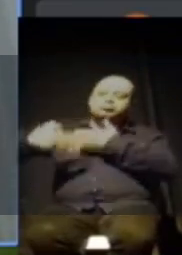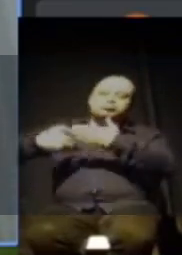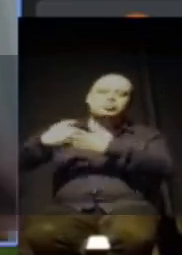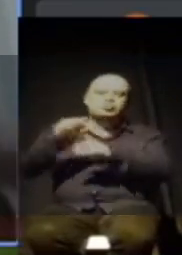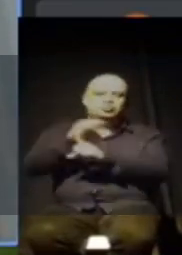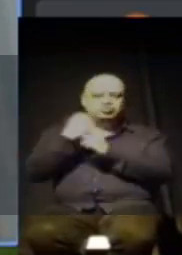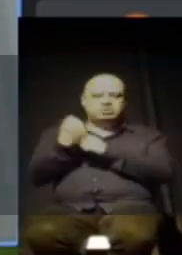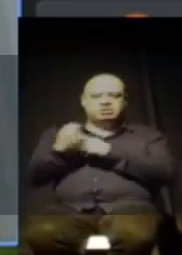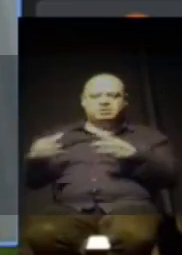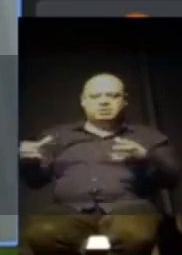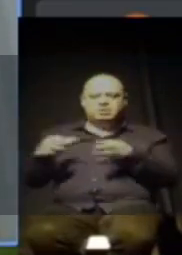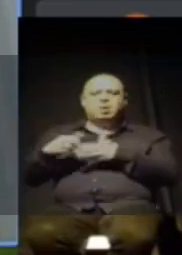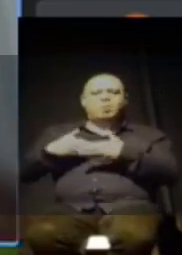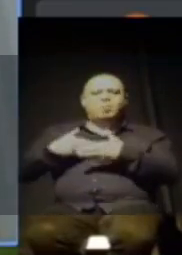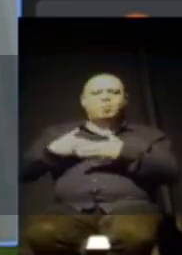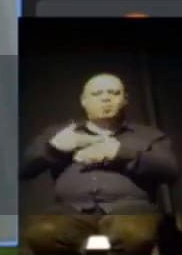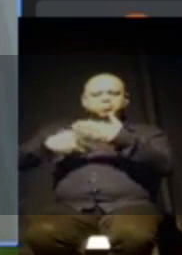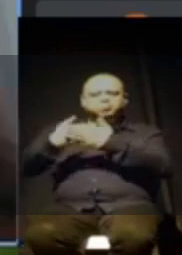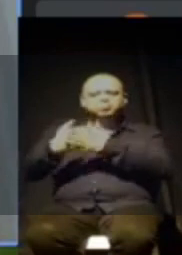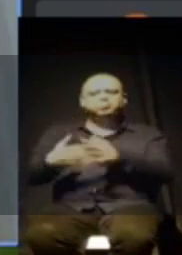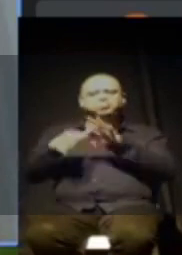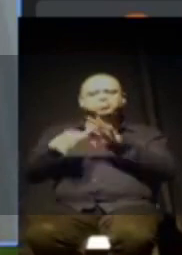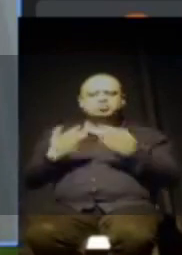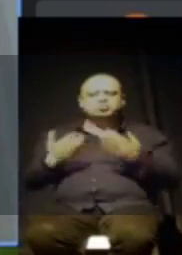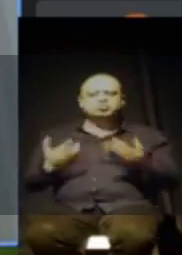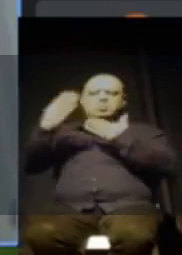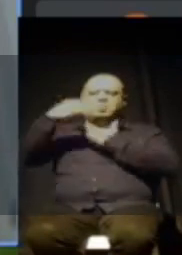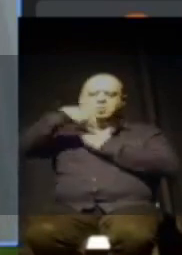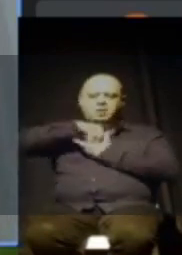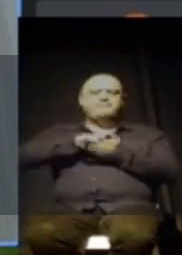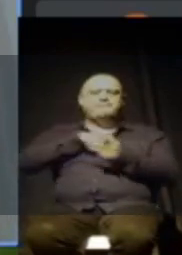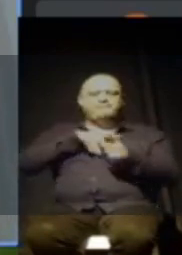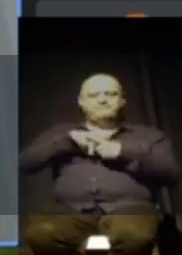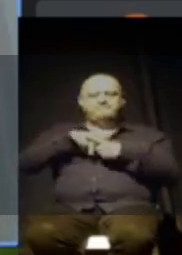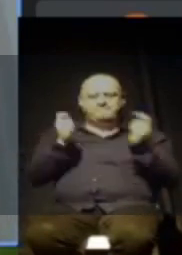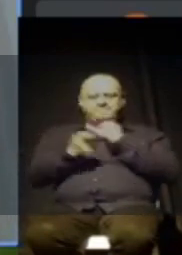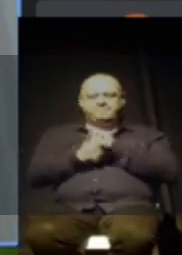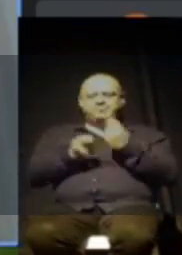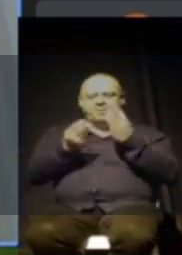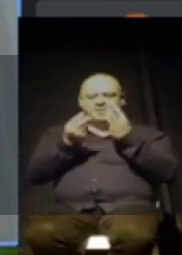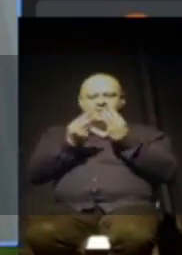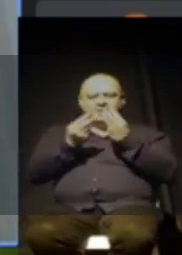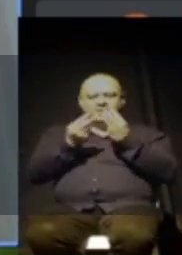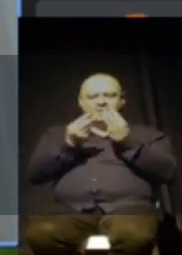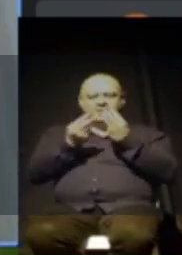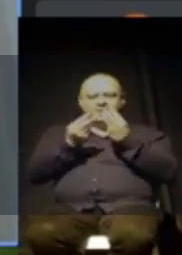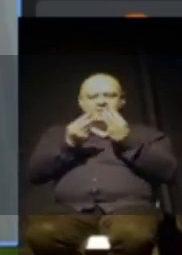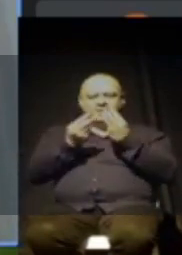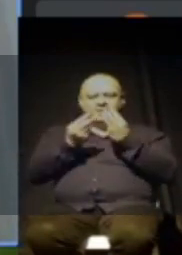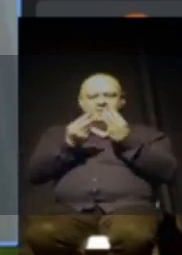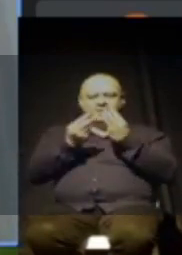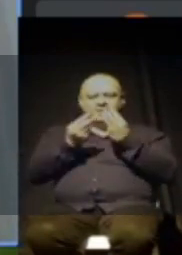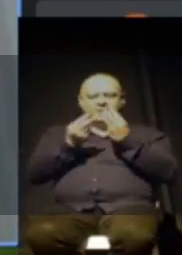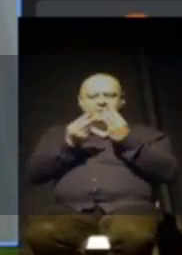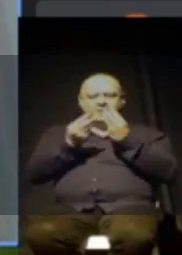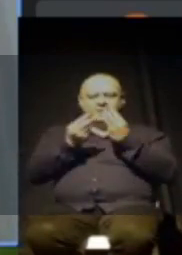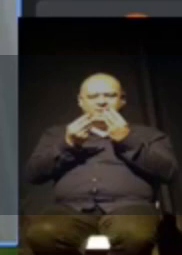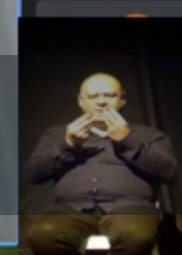como heridas profundas que deben ser tratadas, extirpadas, digamos, en términos médicos.